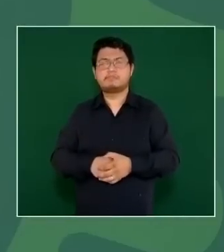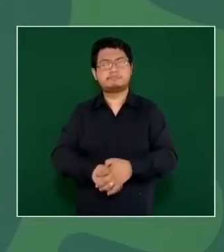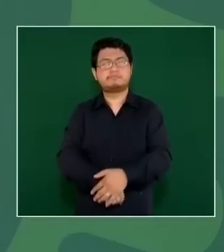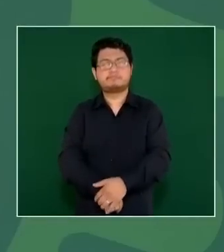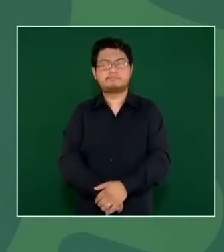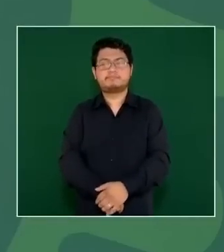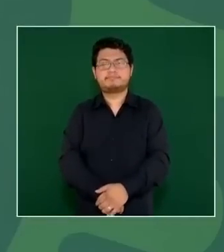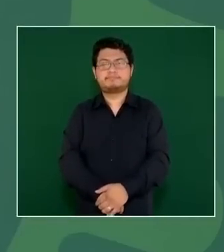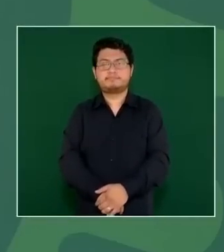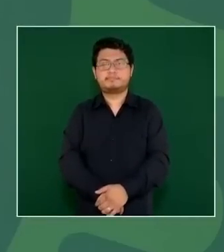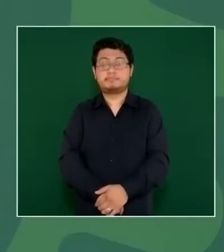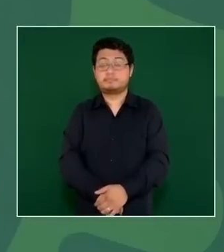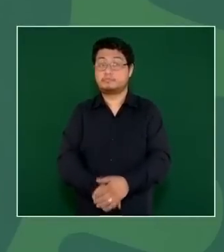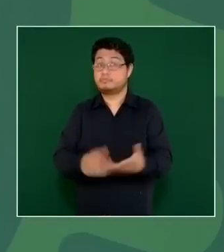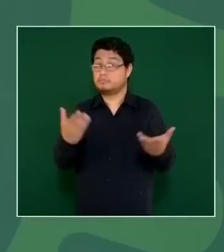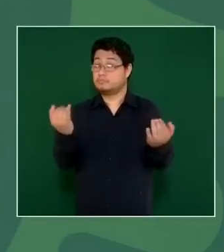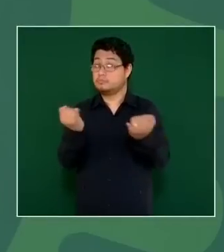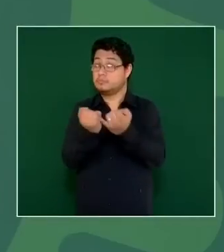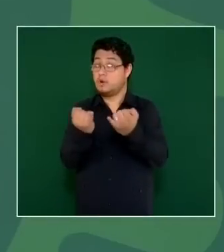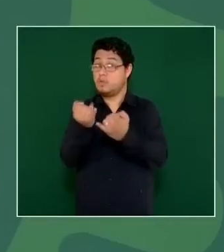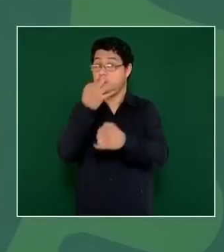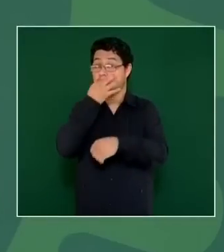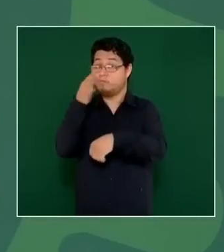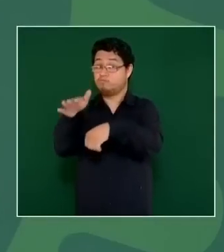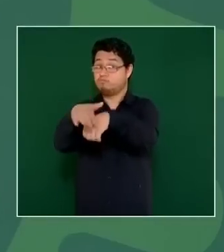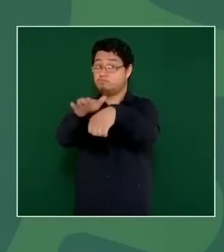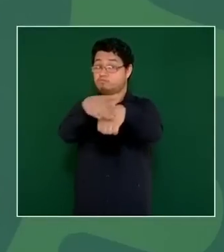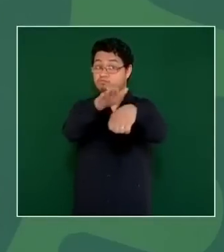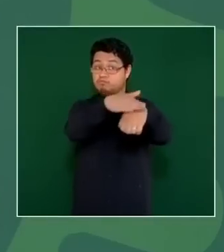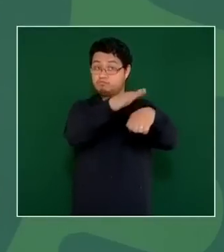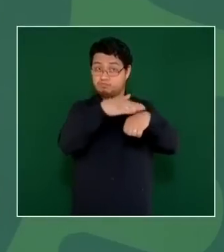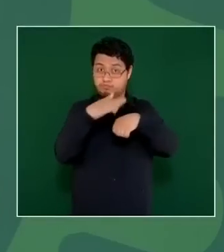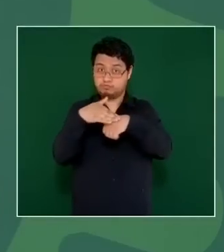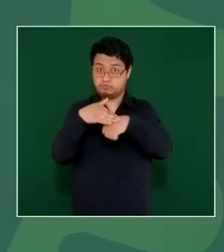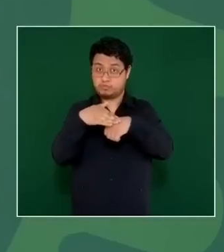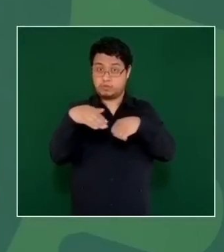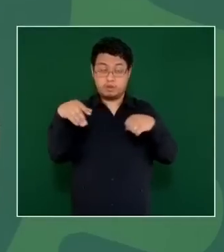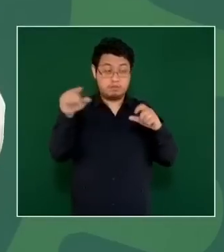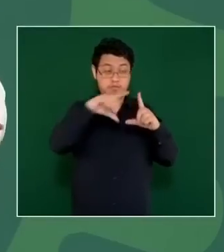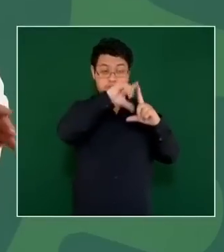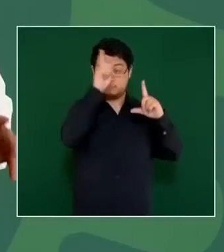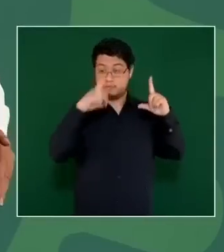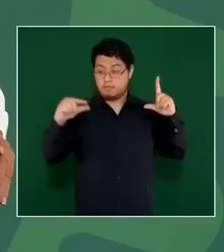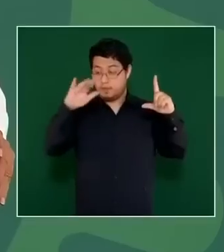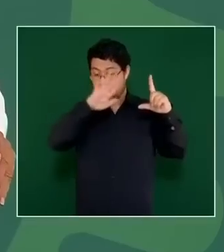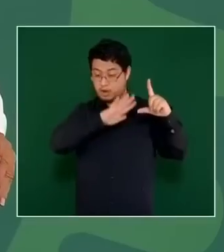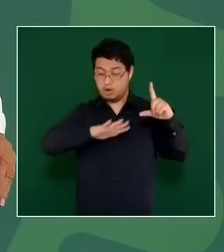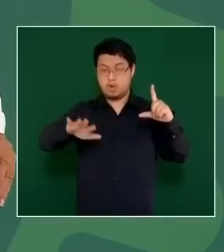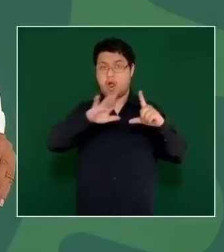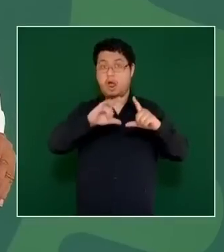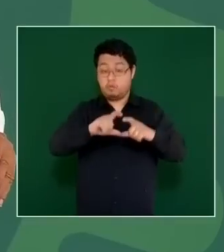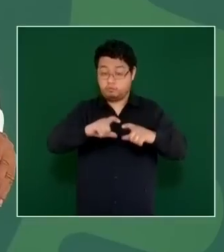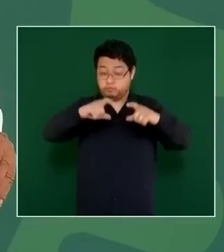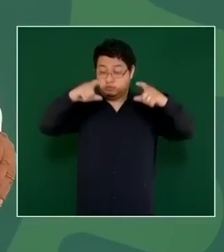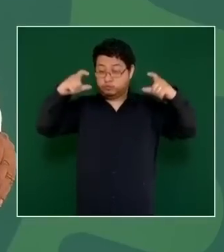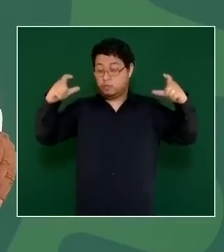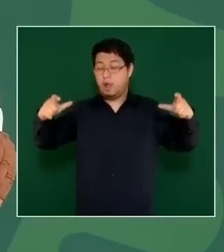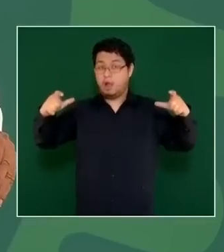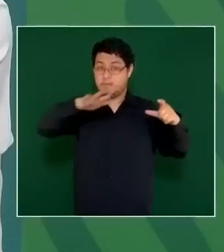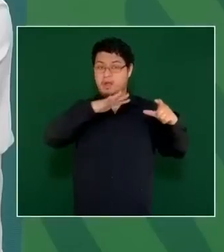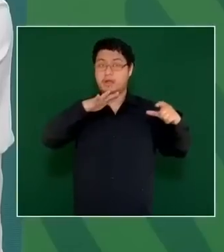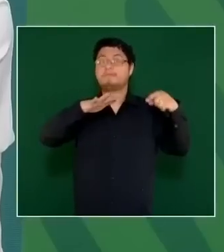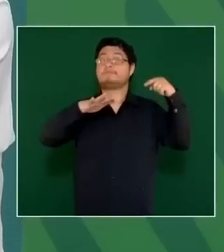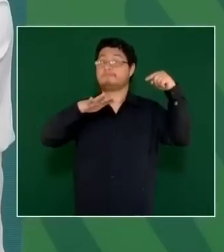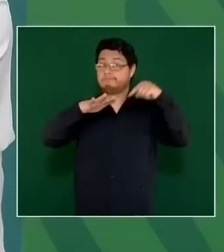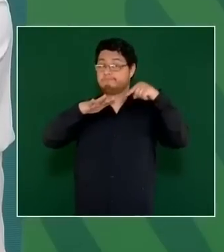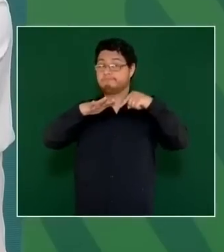que se sepa que la mayoría de la gente en México la mayoría quiere